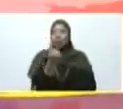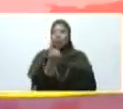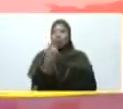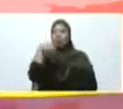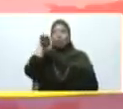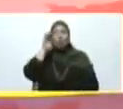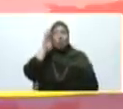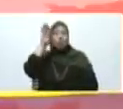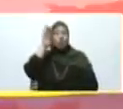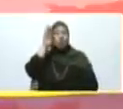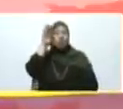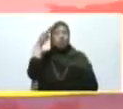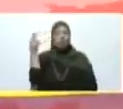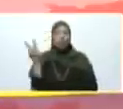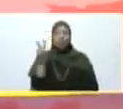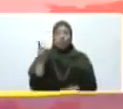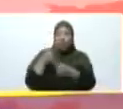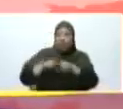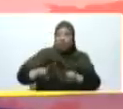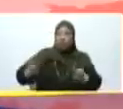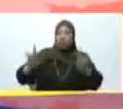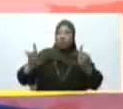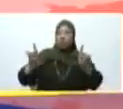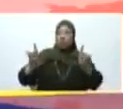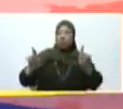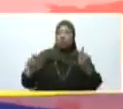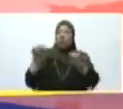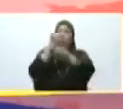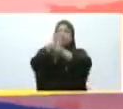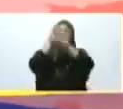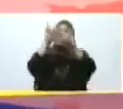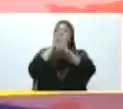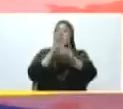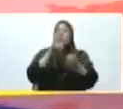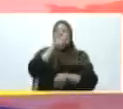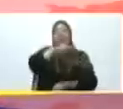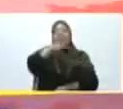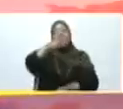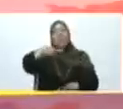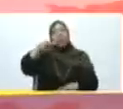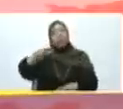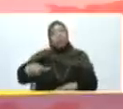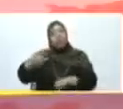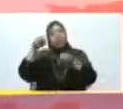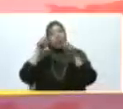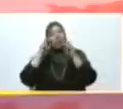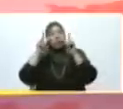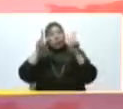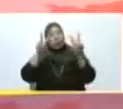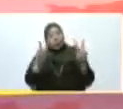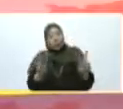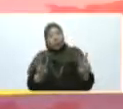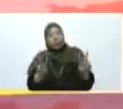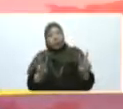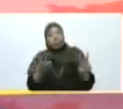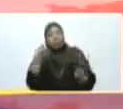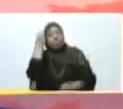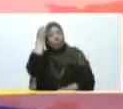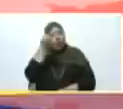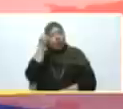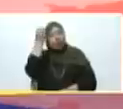del futuro, la Venezuela de la felicidad, visualizando este camino